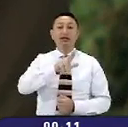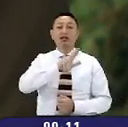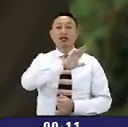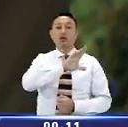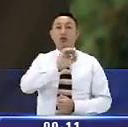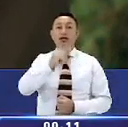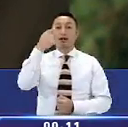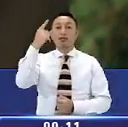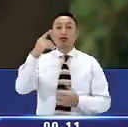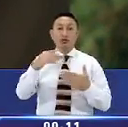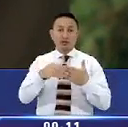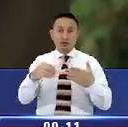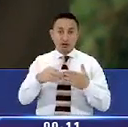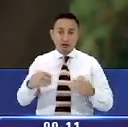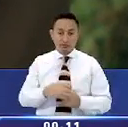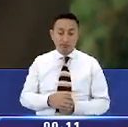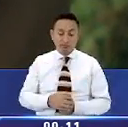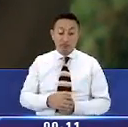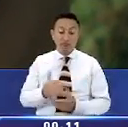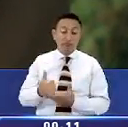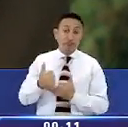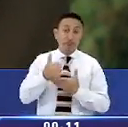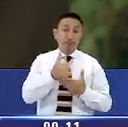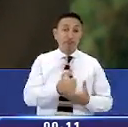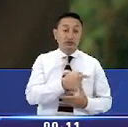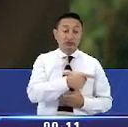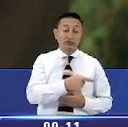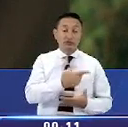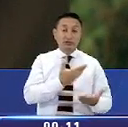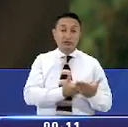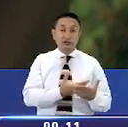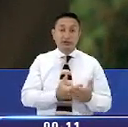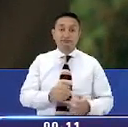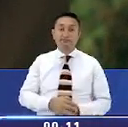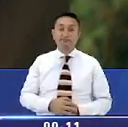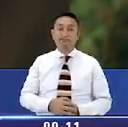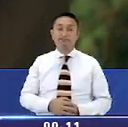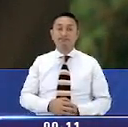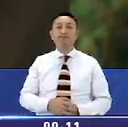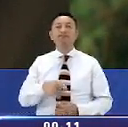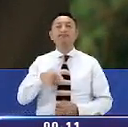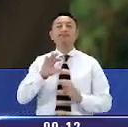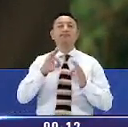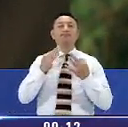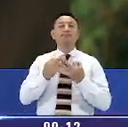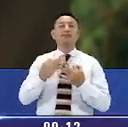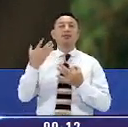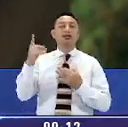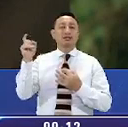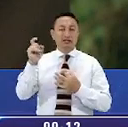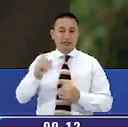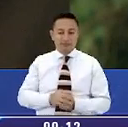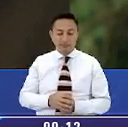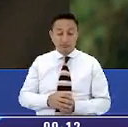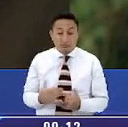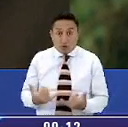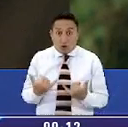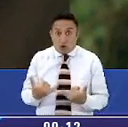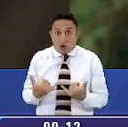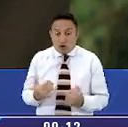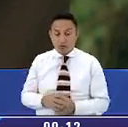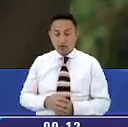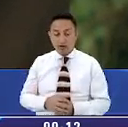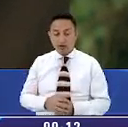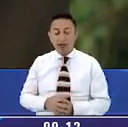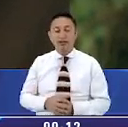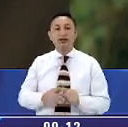350 millones de dólares para atender esta causa, enfocada en las familias más vulnerables. Actualmente son más